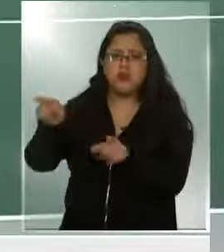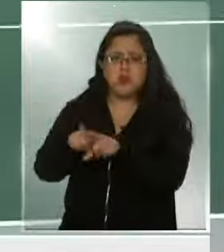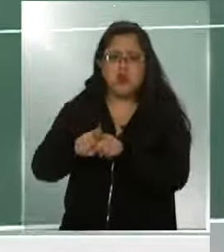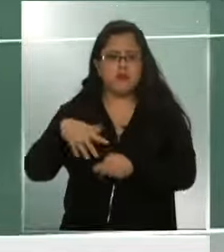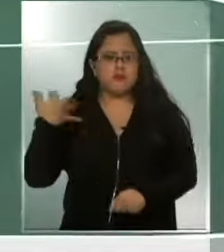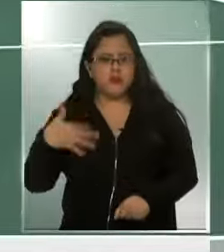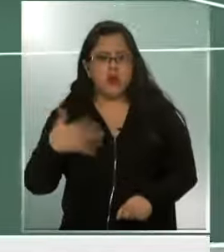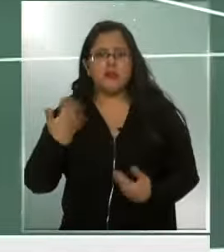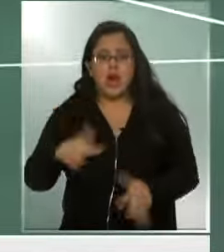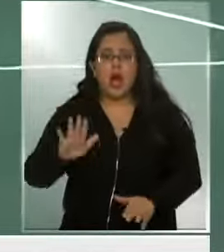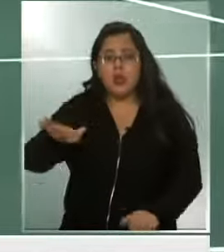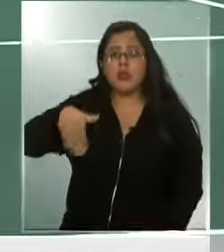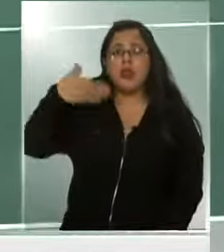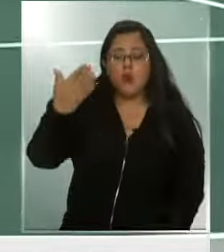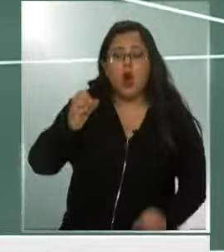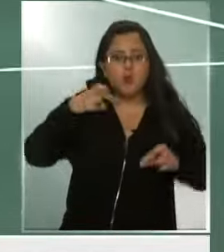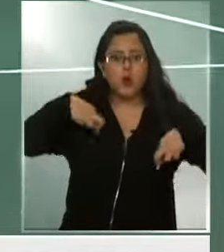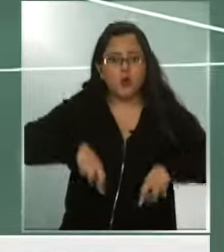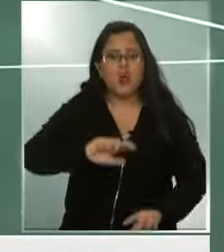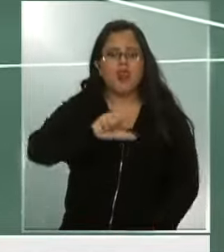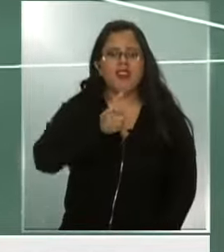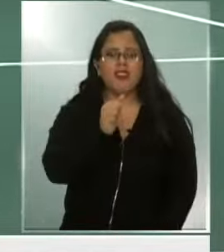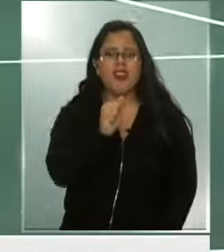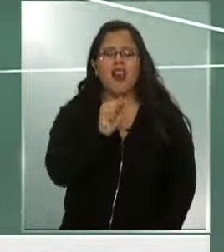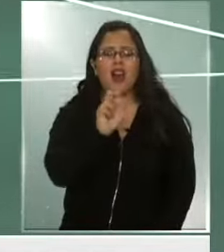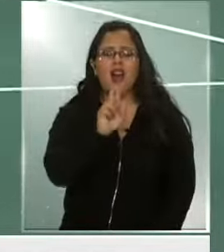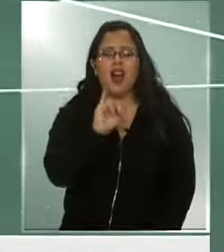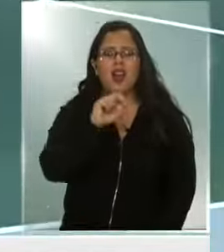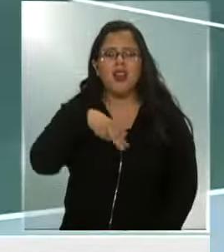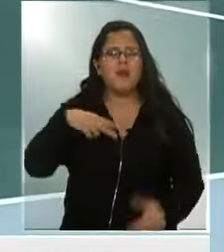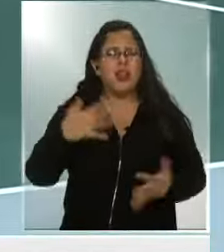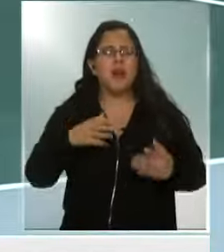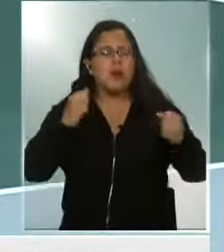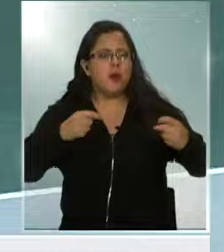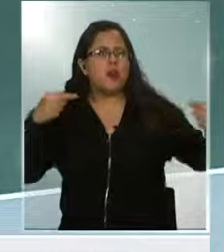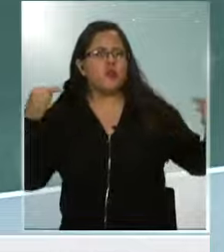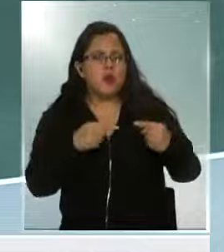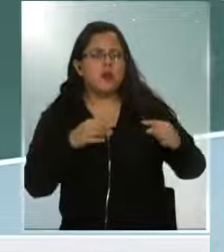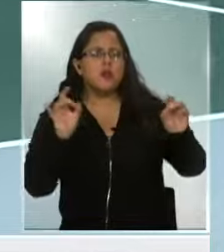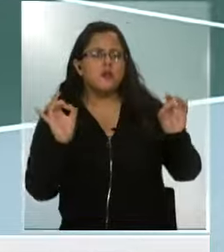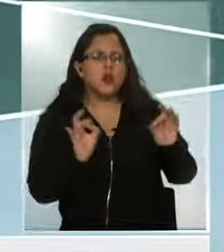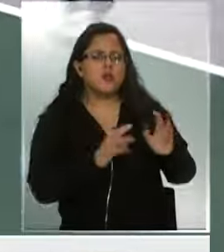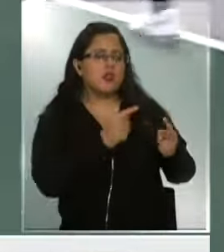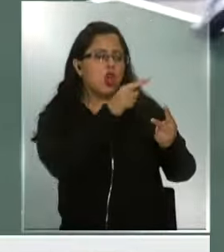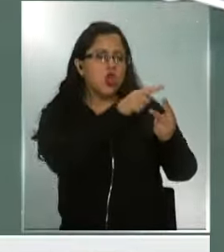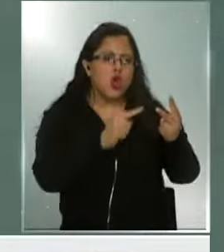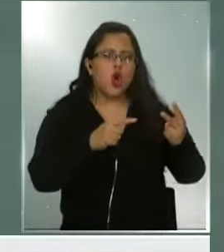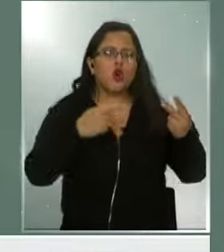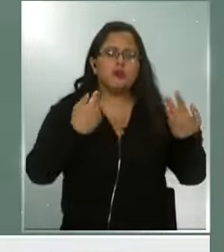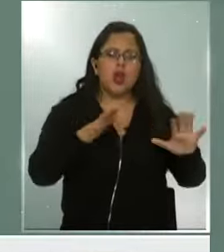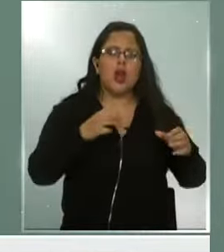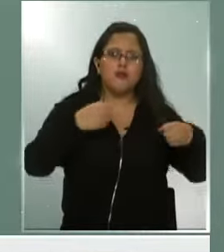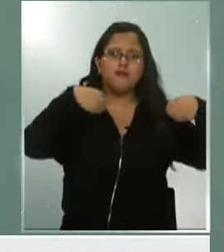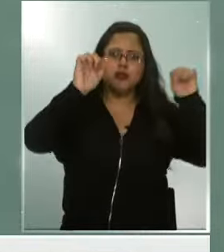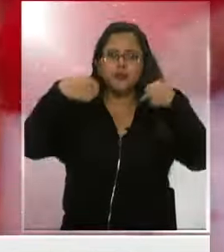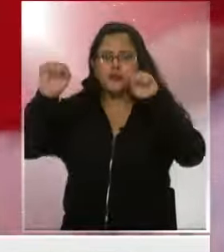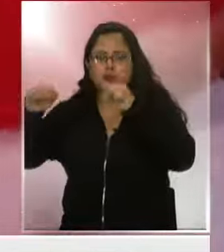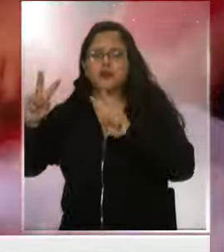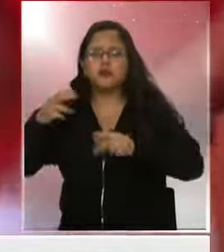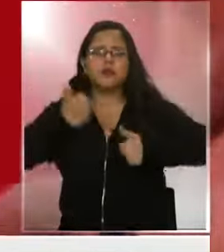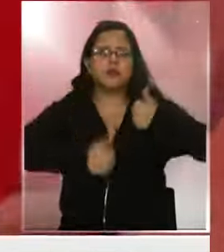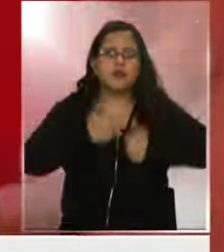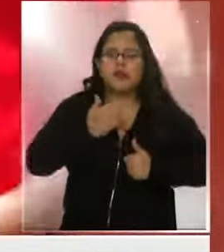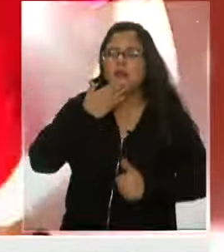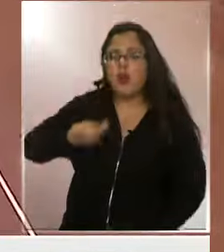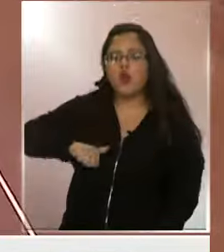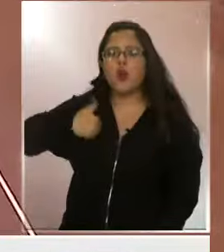El tanque tendrá la oportunidad de desnivelar el cara a cara contra Schwartzman. Dos triunfos para cada uno, como profesional y juveniles.